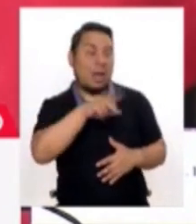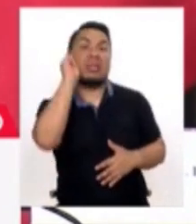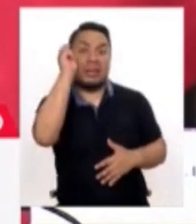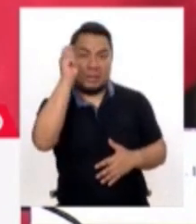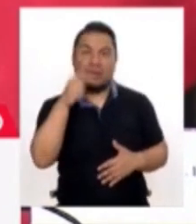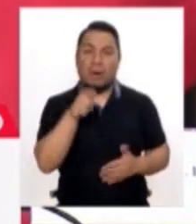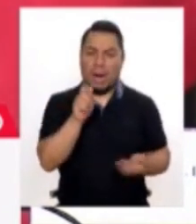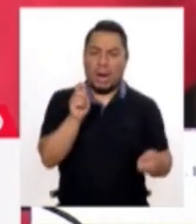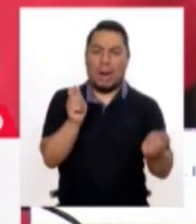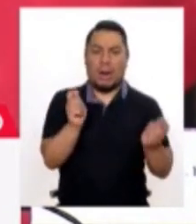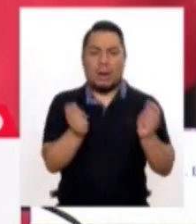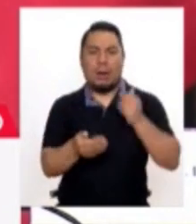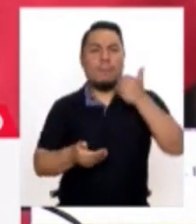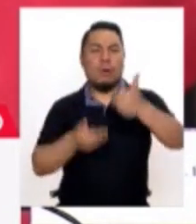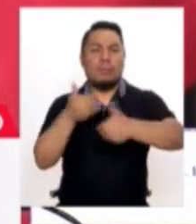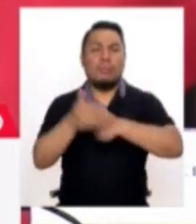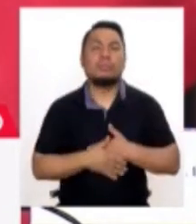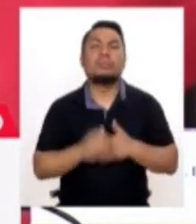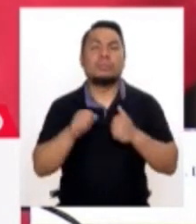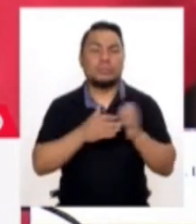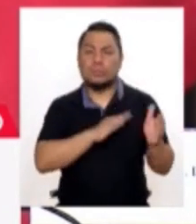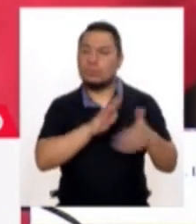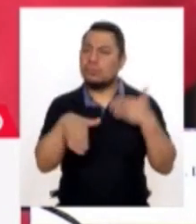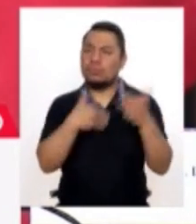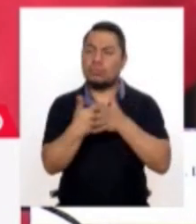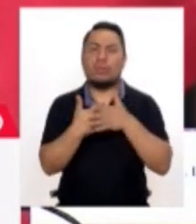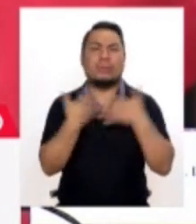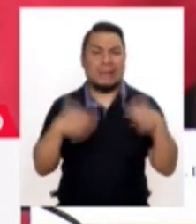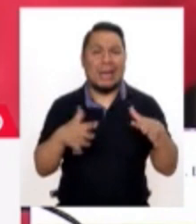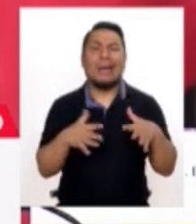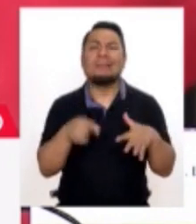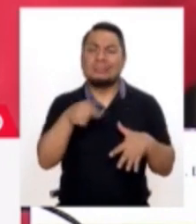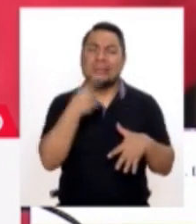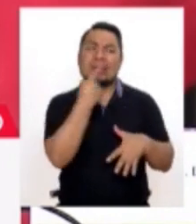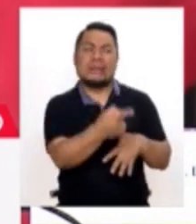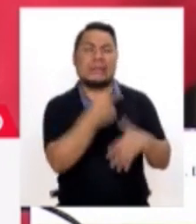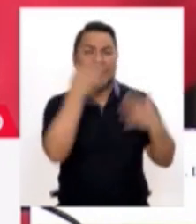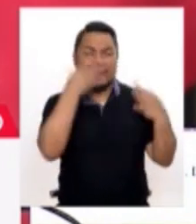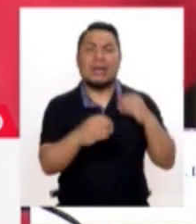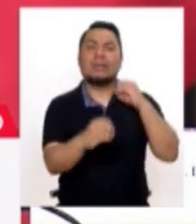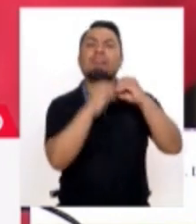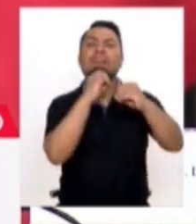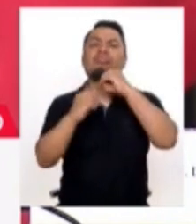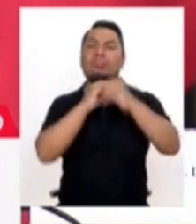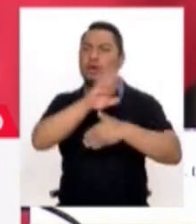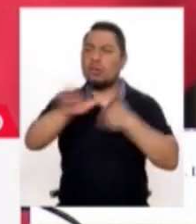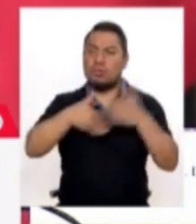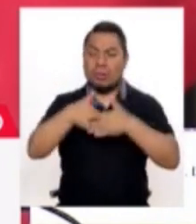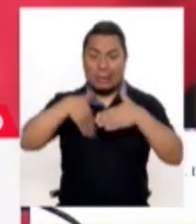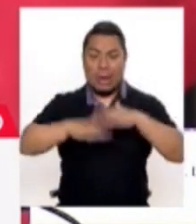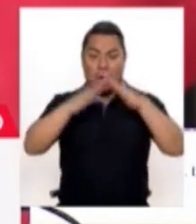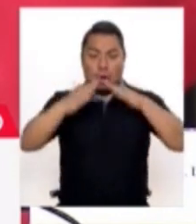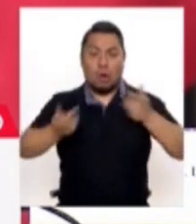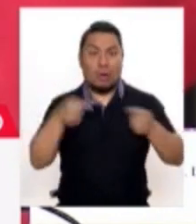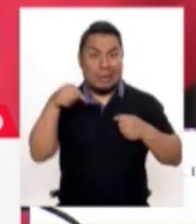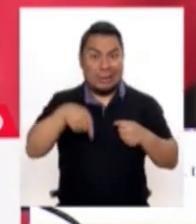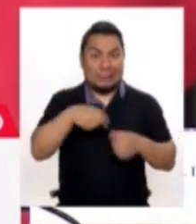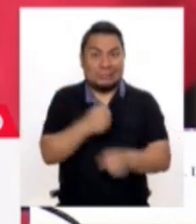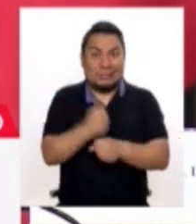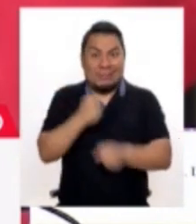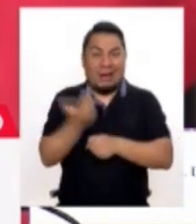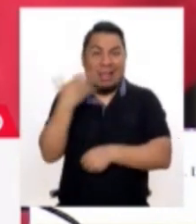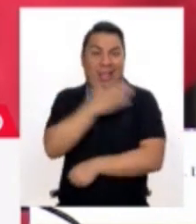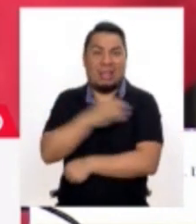ello. Hemos dispuesto la reestructuración del despacho presidencial a fin de poner orden